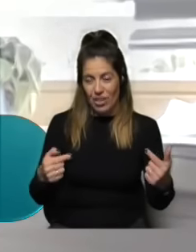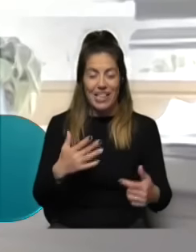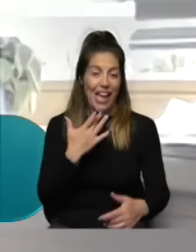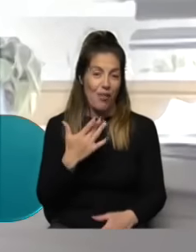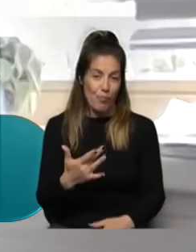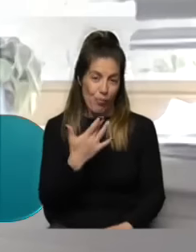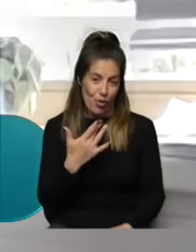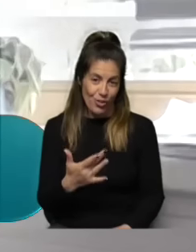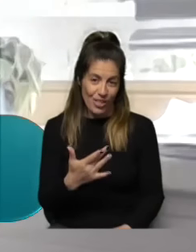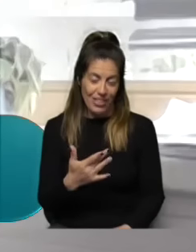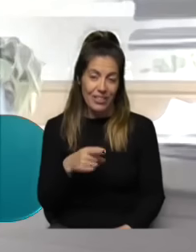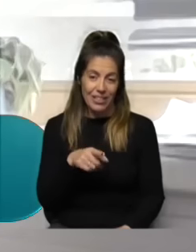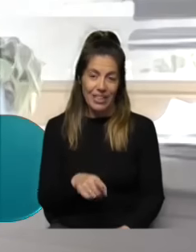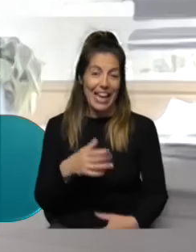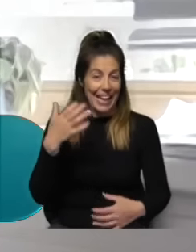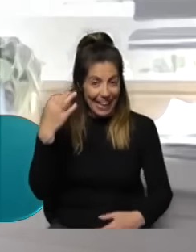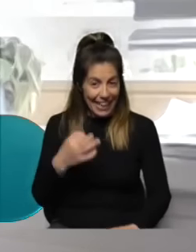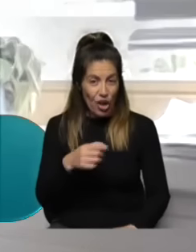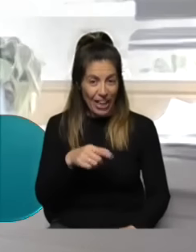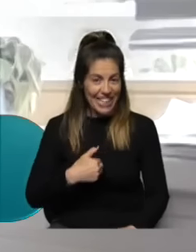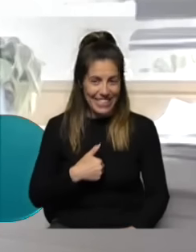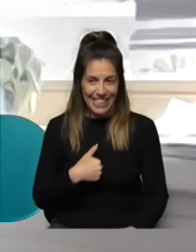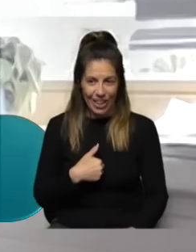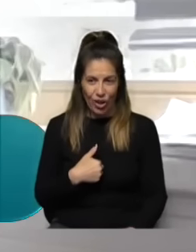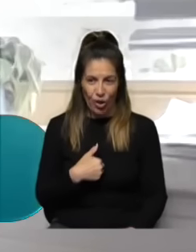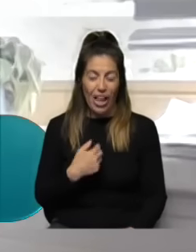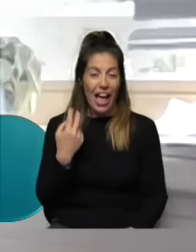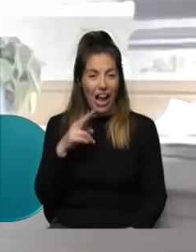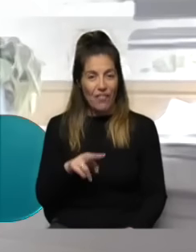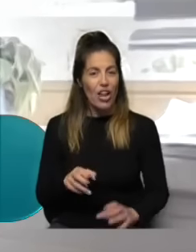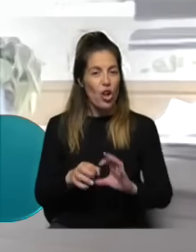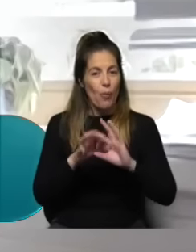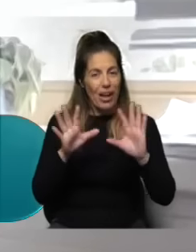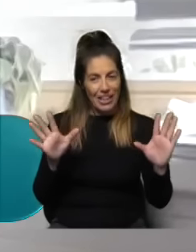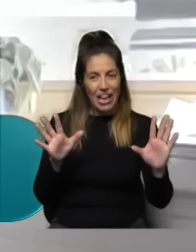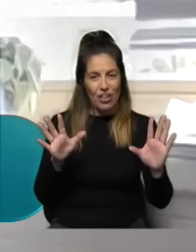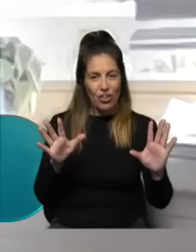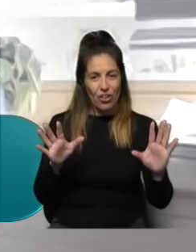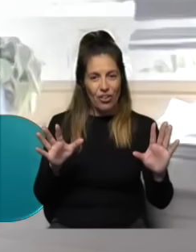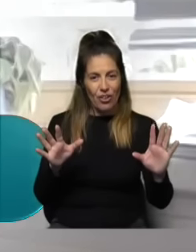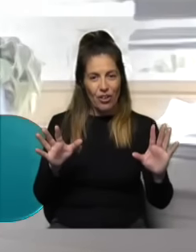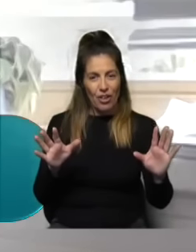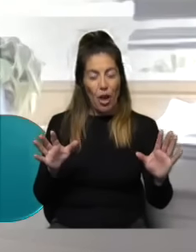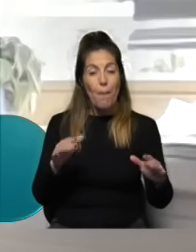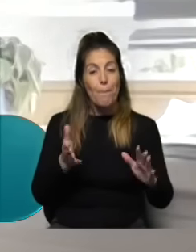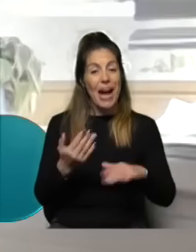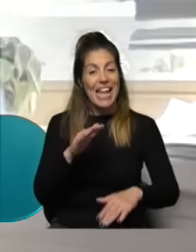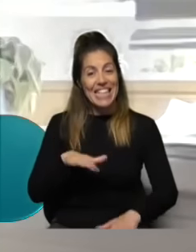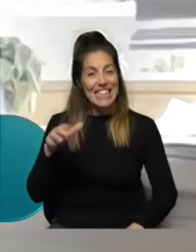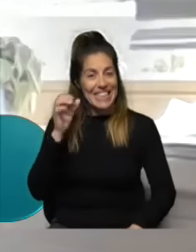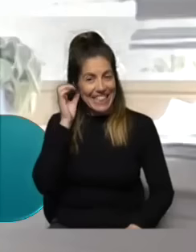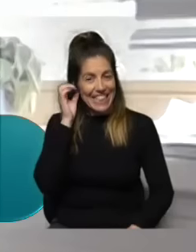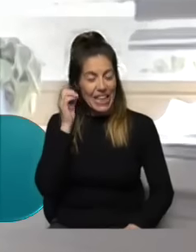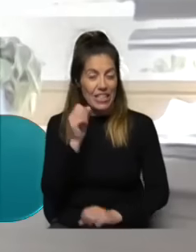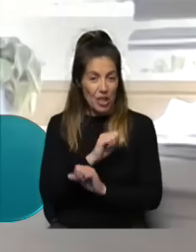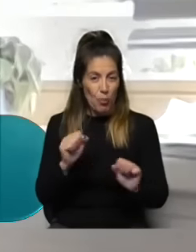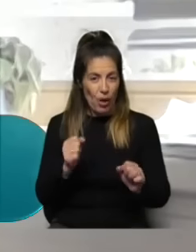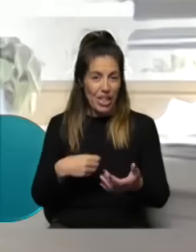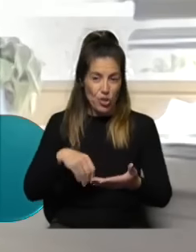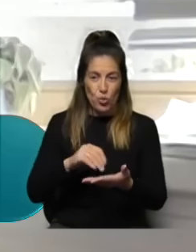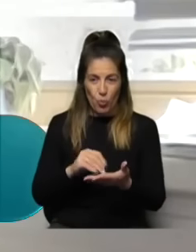hermosas y que creo que ese rol, al verlo más claramente, más niñas, más mujeres se pueden